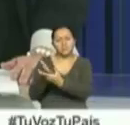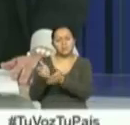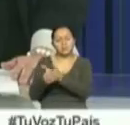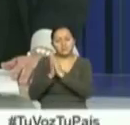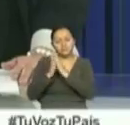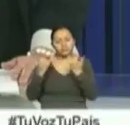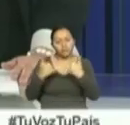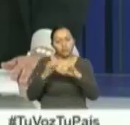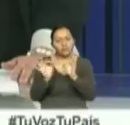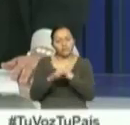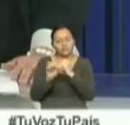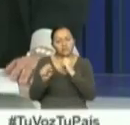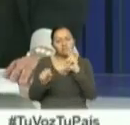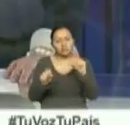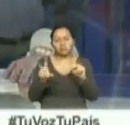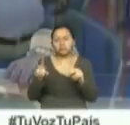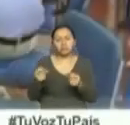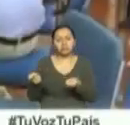continuar en funcionamiento.